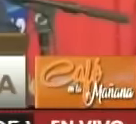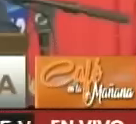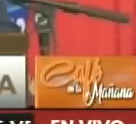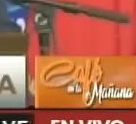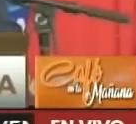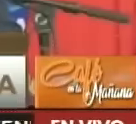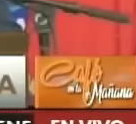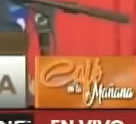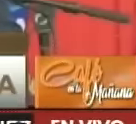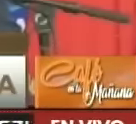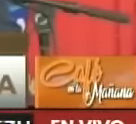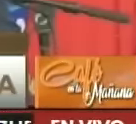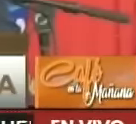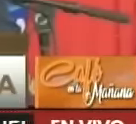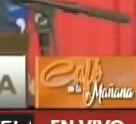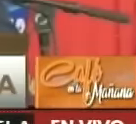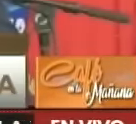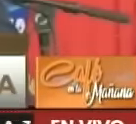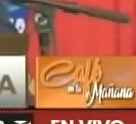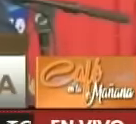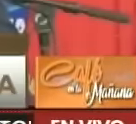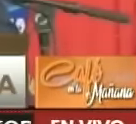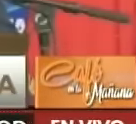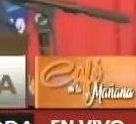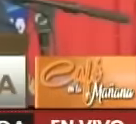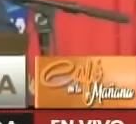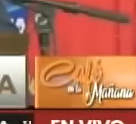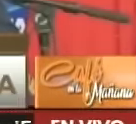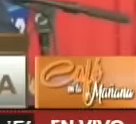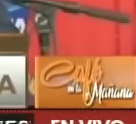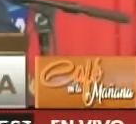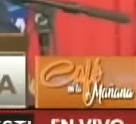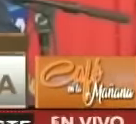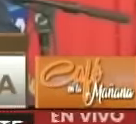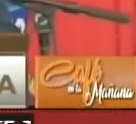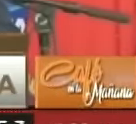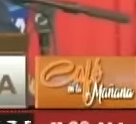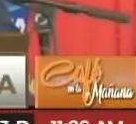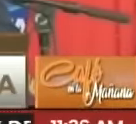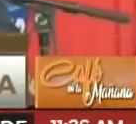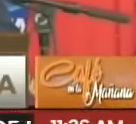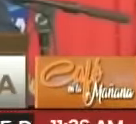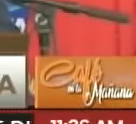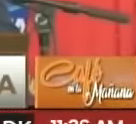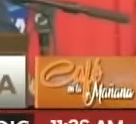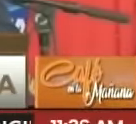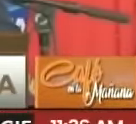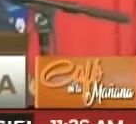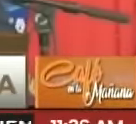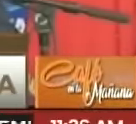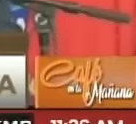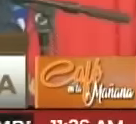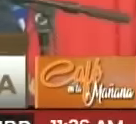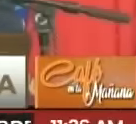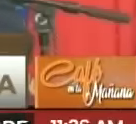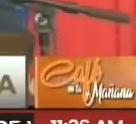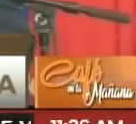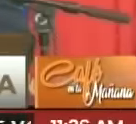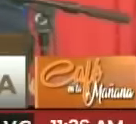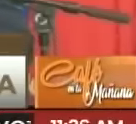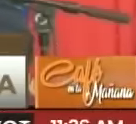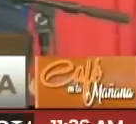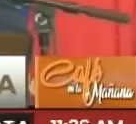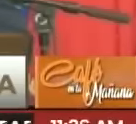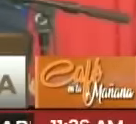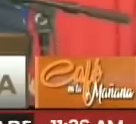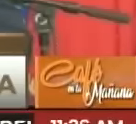como persona que ha estado vinculada al tema político-social, que una acción soberana de